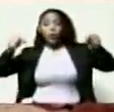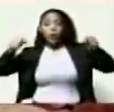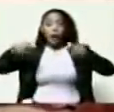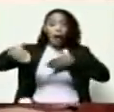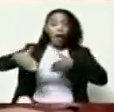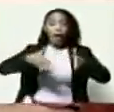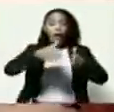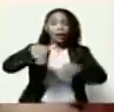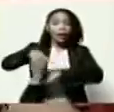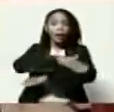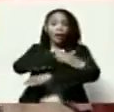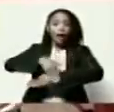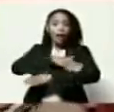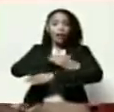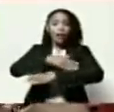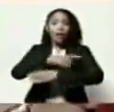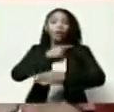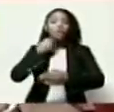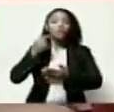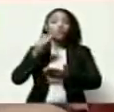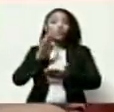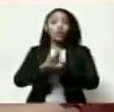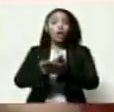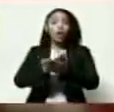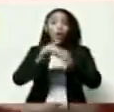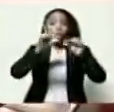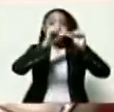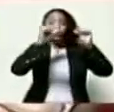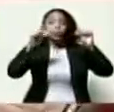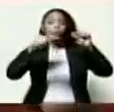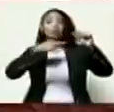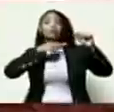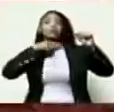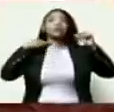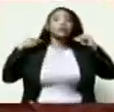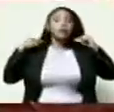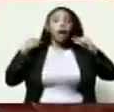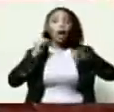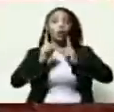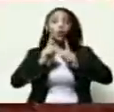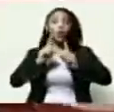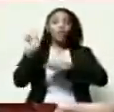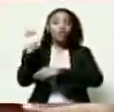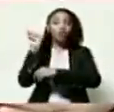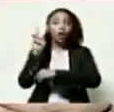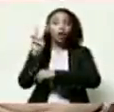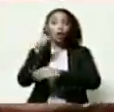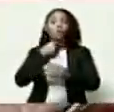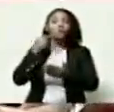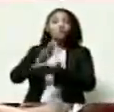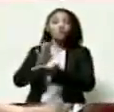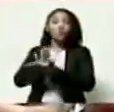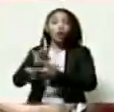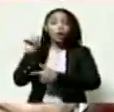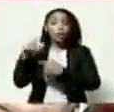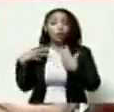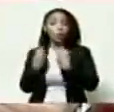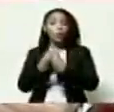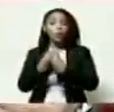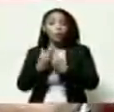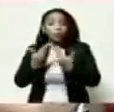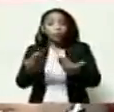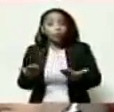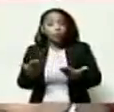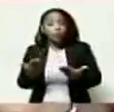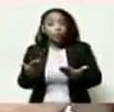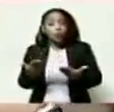en las vías, murieron, los colocaban ellos, murieron venezolanos, y esos fallecidos, esos compañeros, se